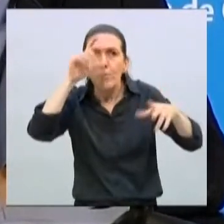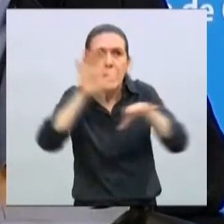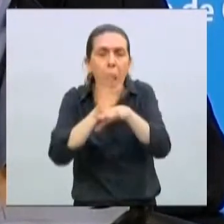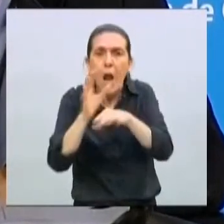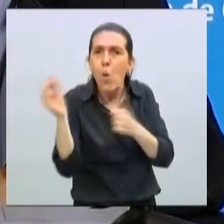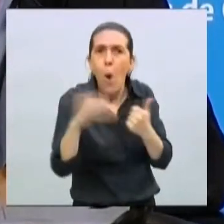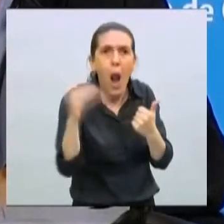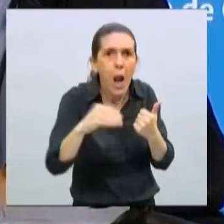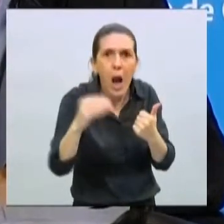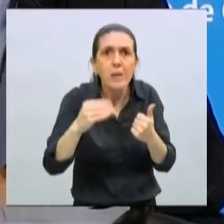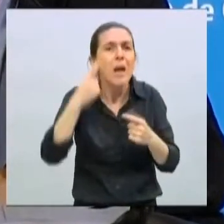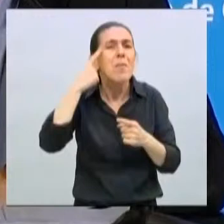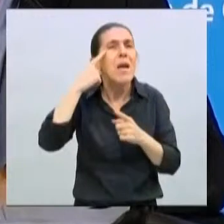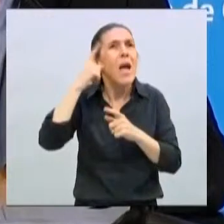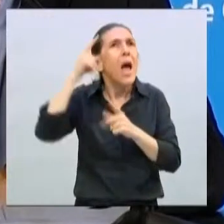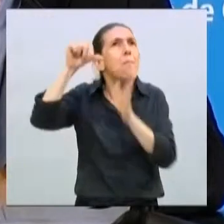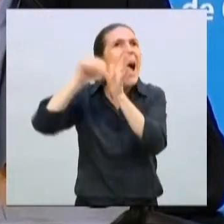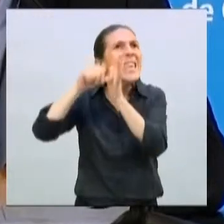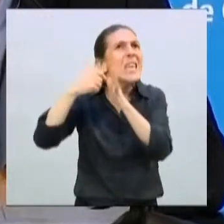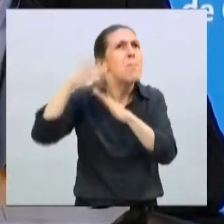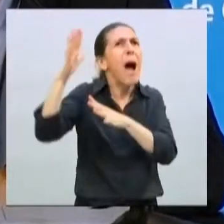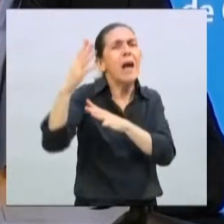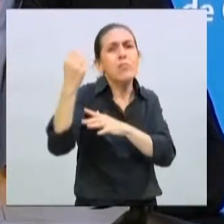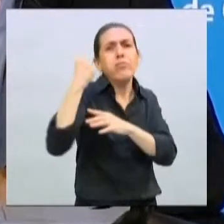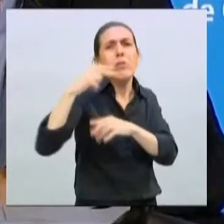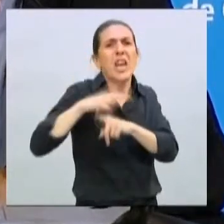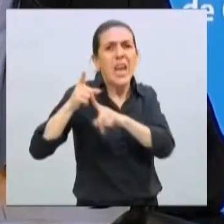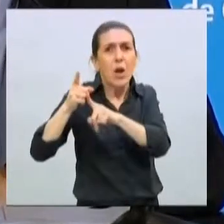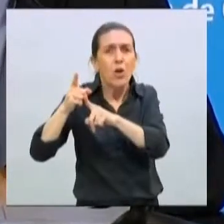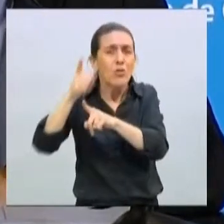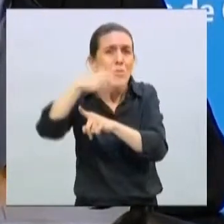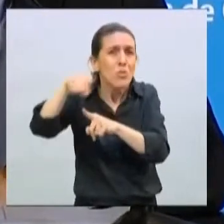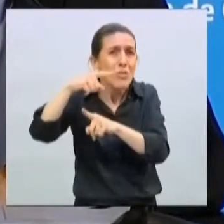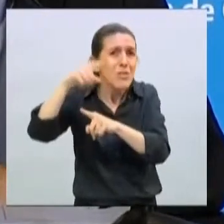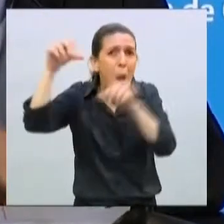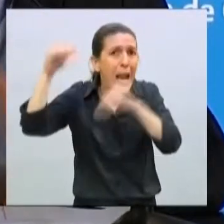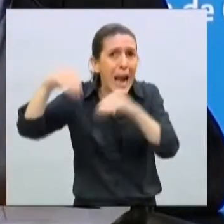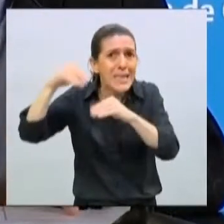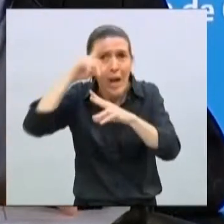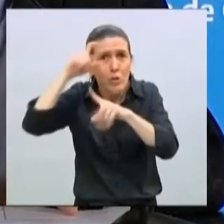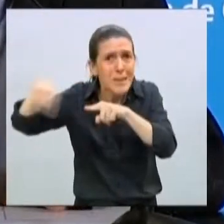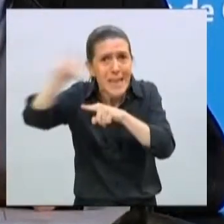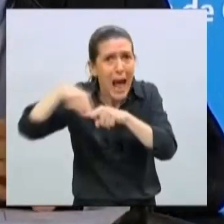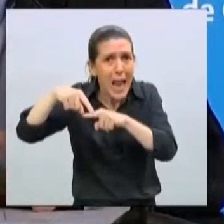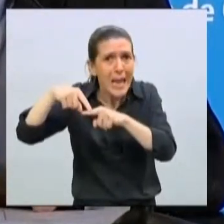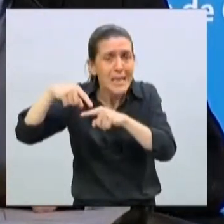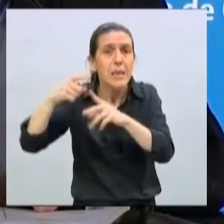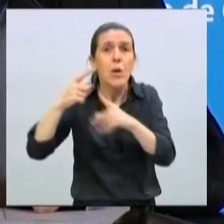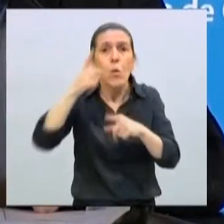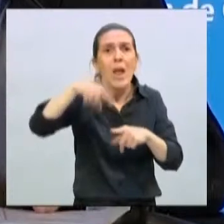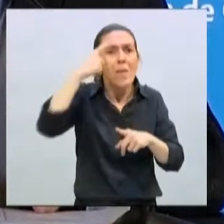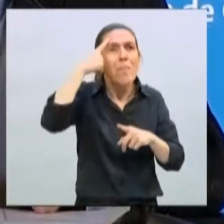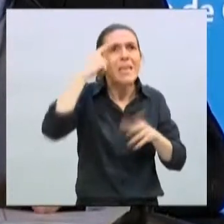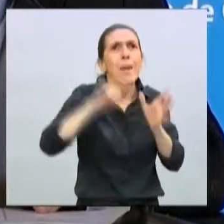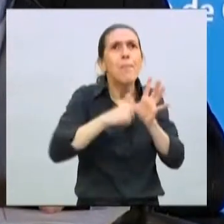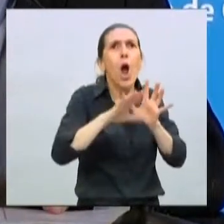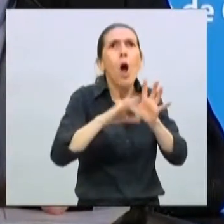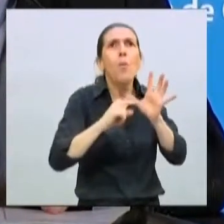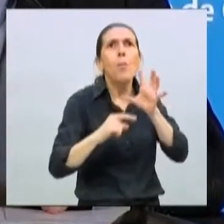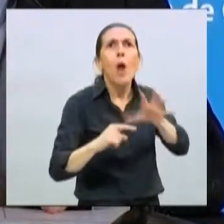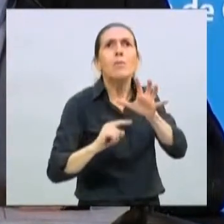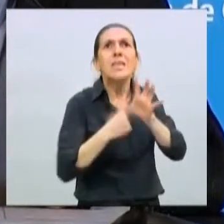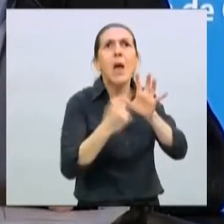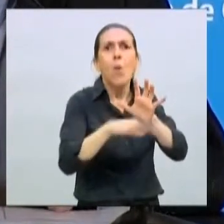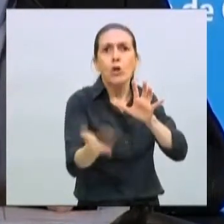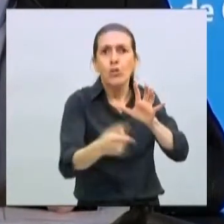desarrollado del mundo. Imagínense la provincia de Buenos Aires. Entonces no es solo el tiempo que ganamos para poder